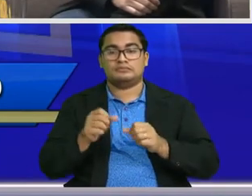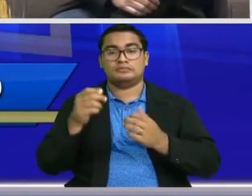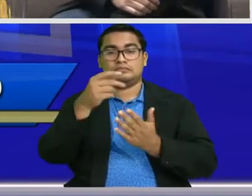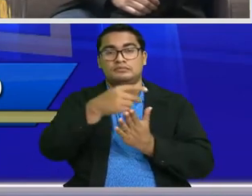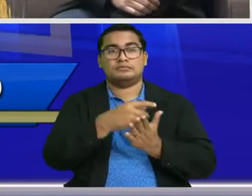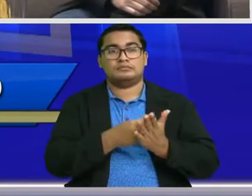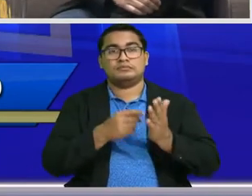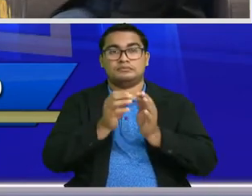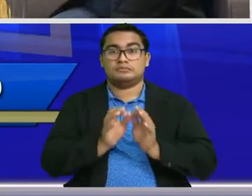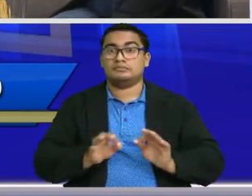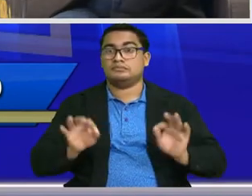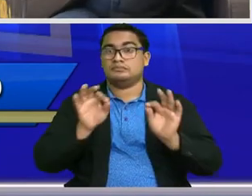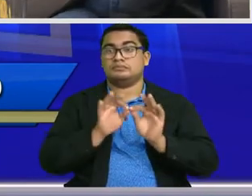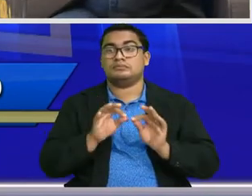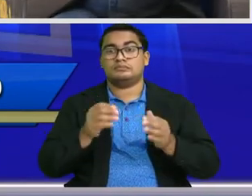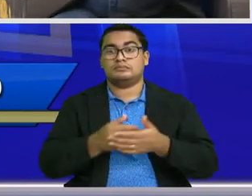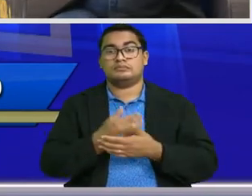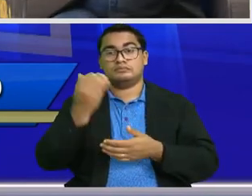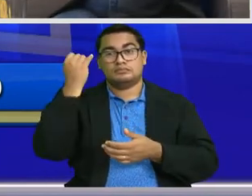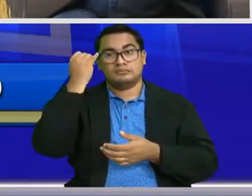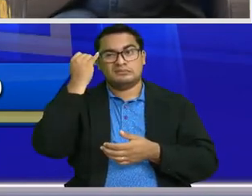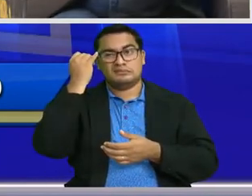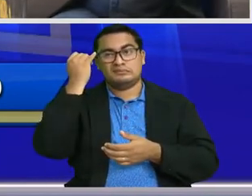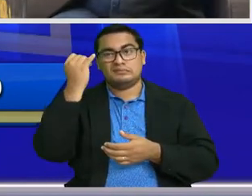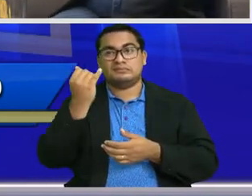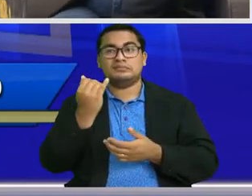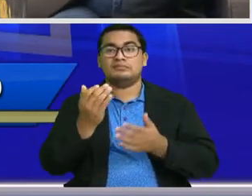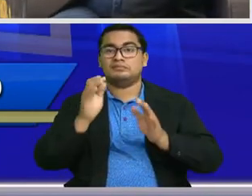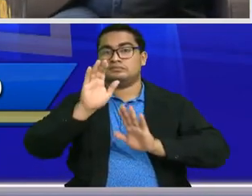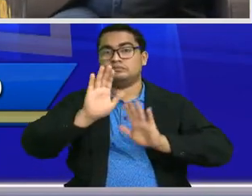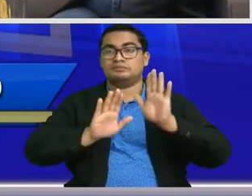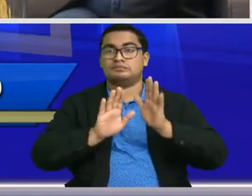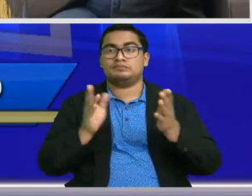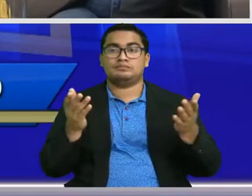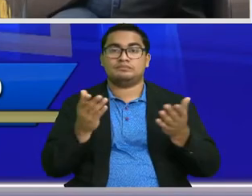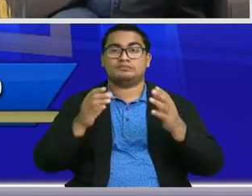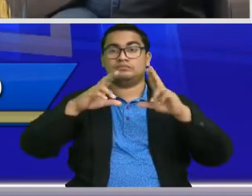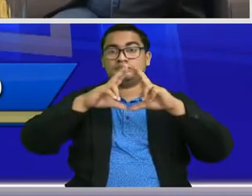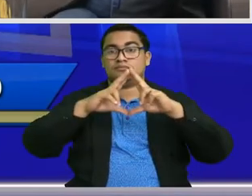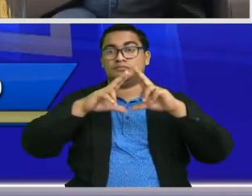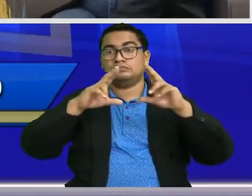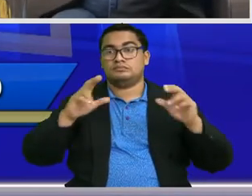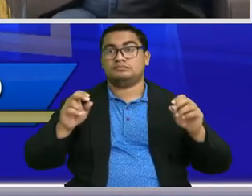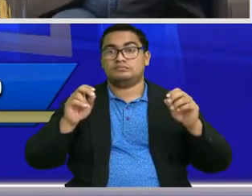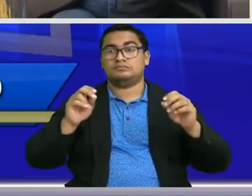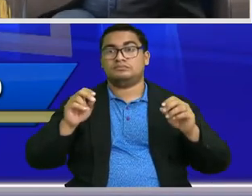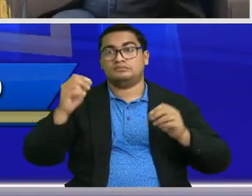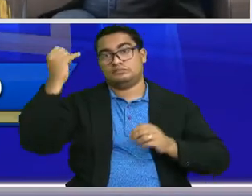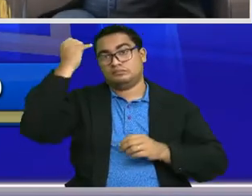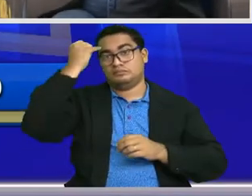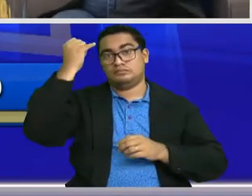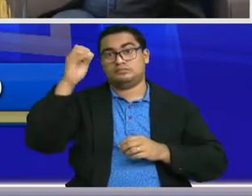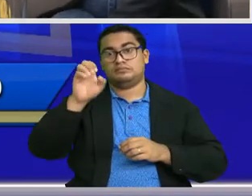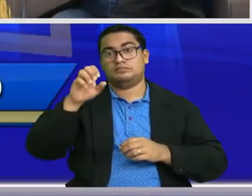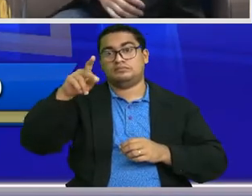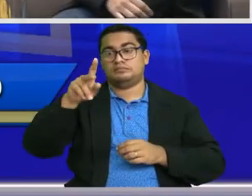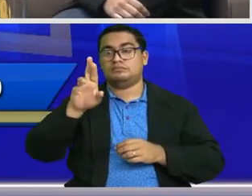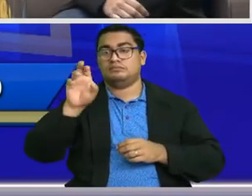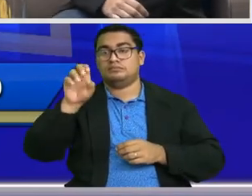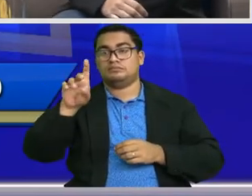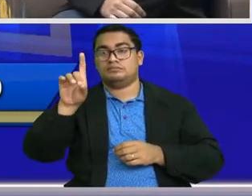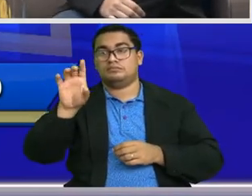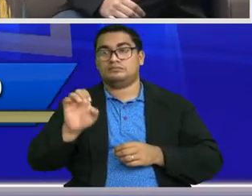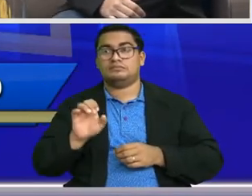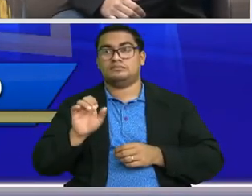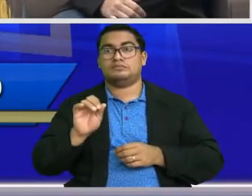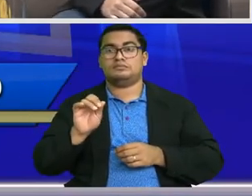increíbles e innovadores y que al final estos proyectos van a participar de un Nicaragua Emprende, que son, por decirte así, los más pequeños, los emprendedores que